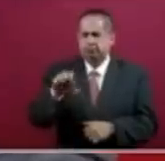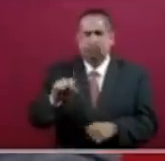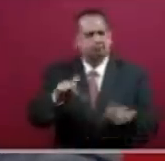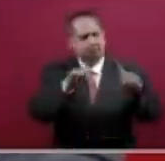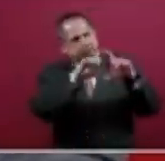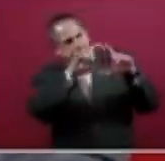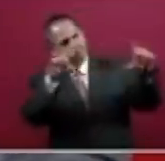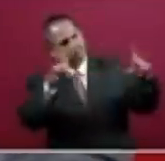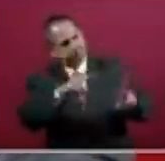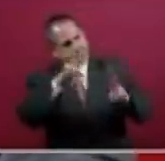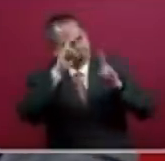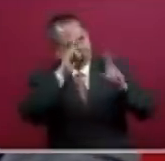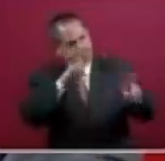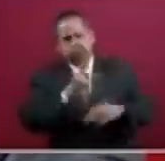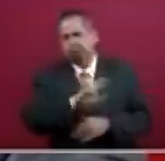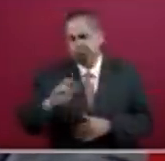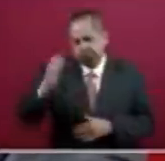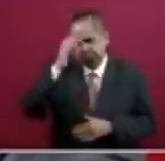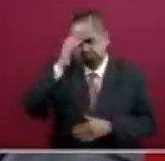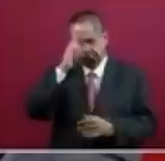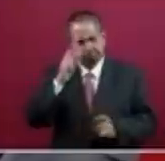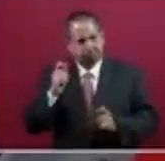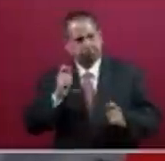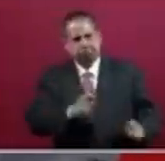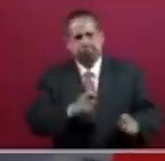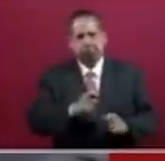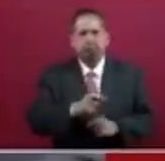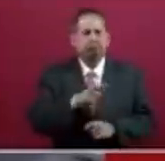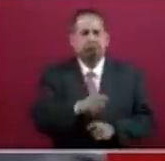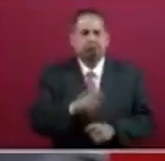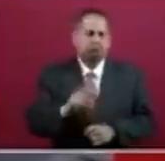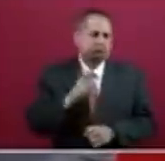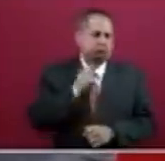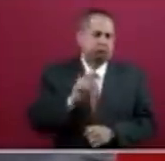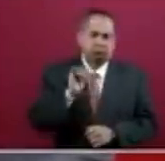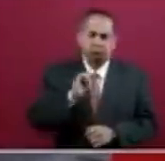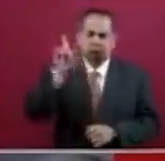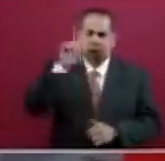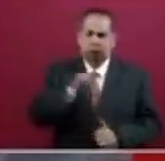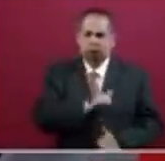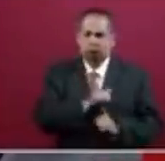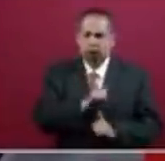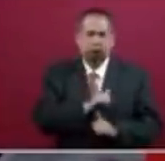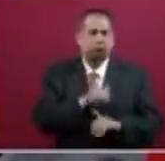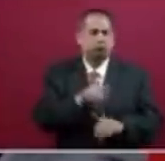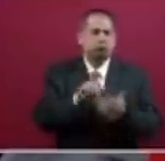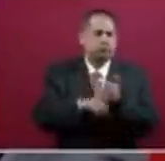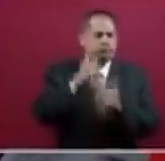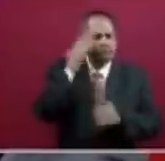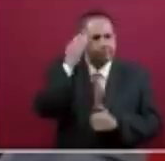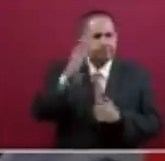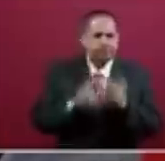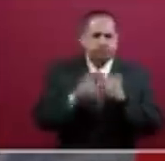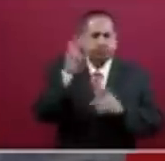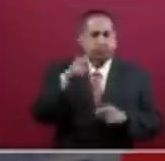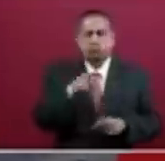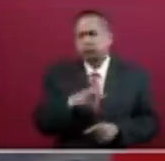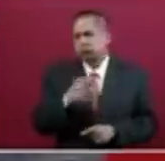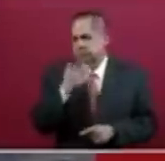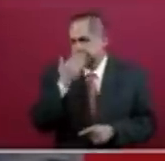en reconocimiento a este extraordinario militar revolucionario que fue